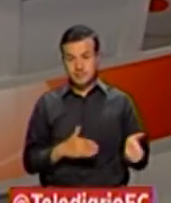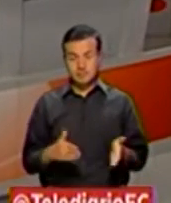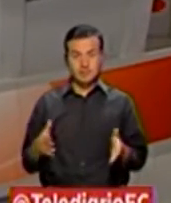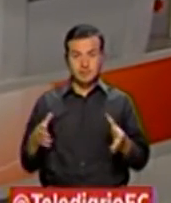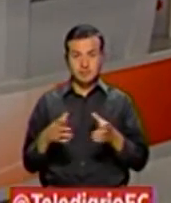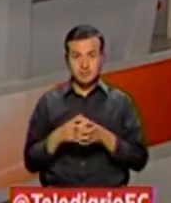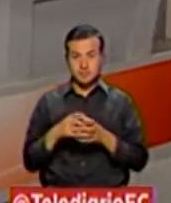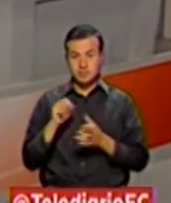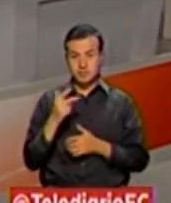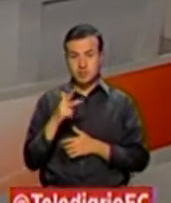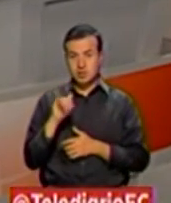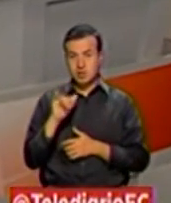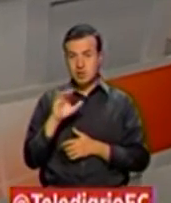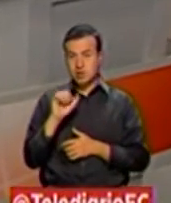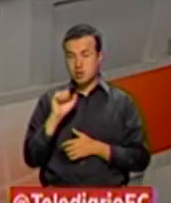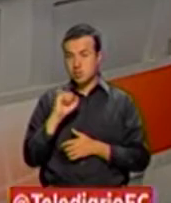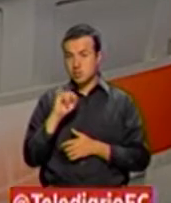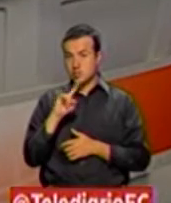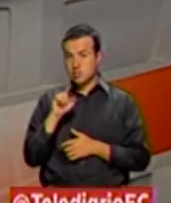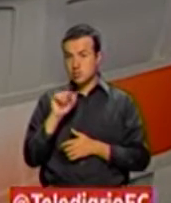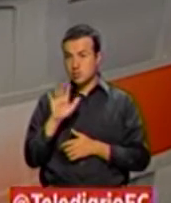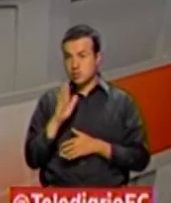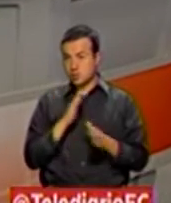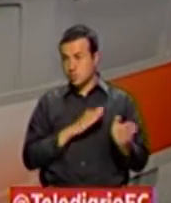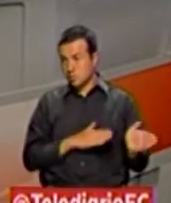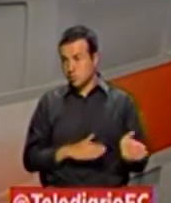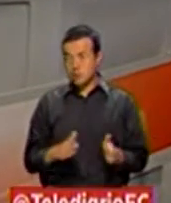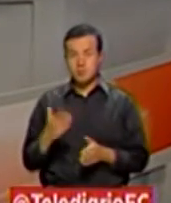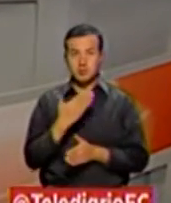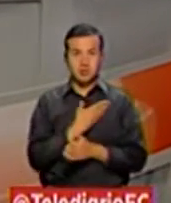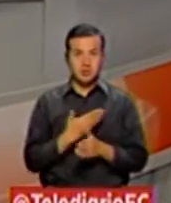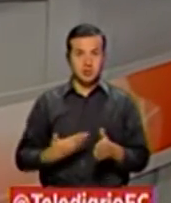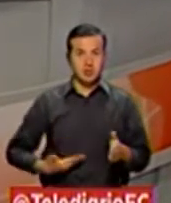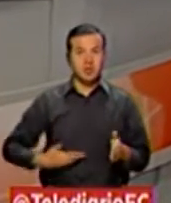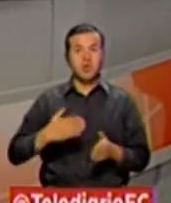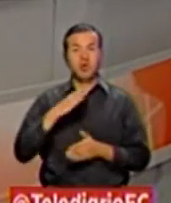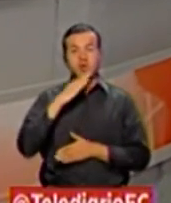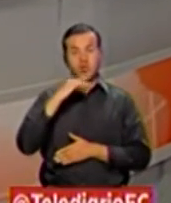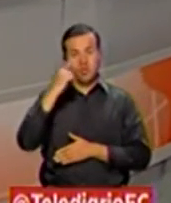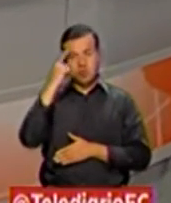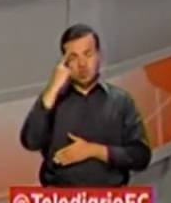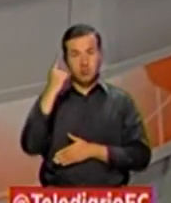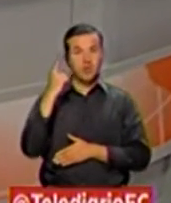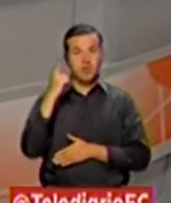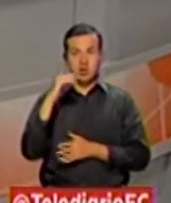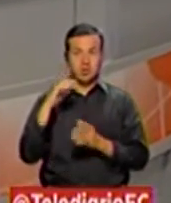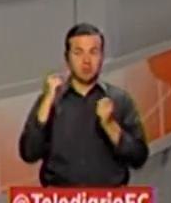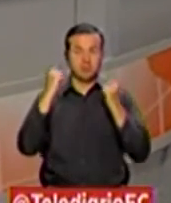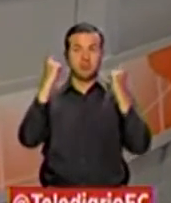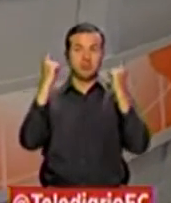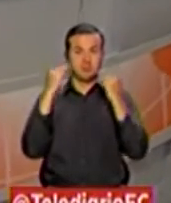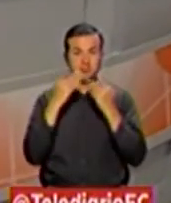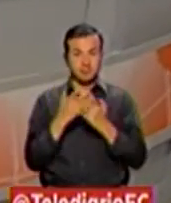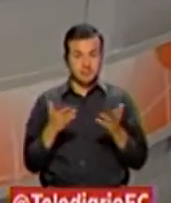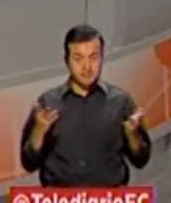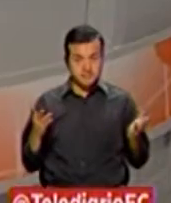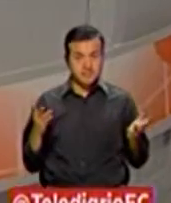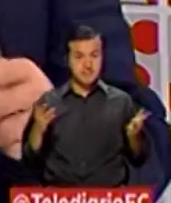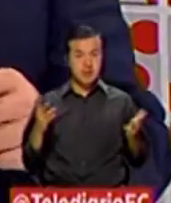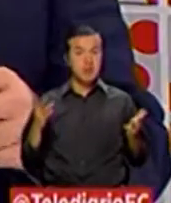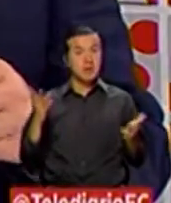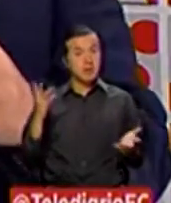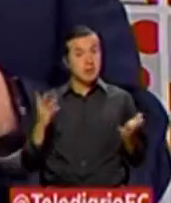agente Chicaiza. Lo que ha dicho en las últimas horas el presidente Rafael Correa de manera bastante sorpresiva, hay que decir que